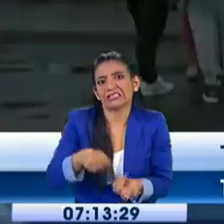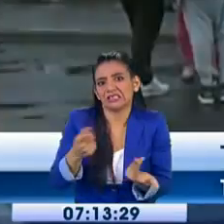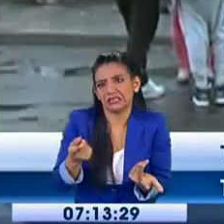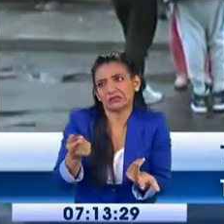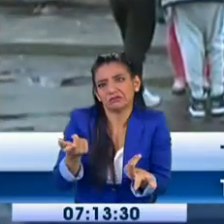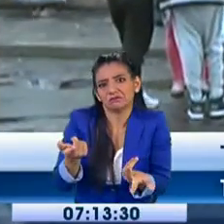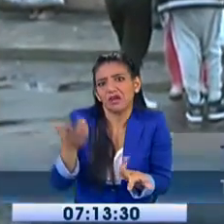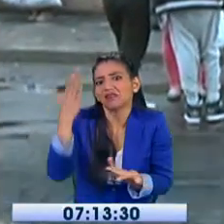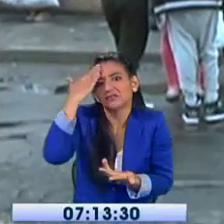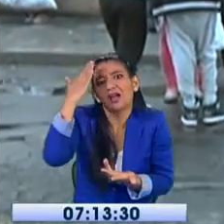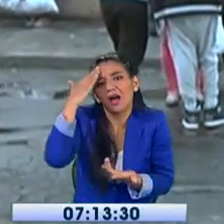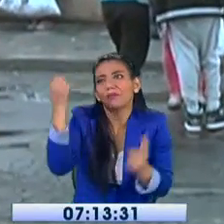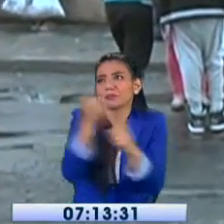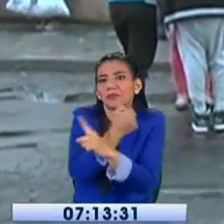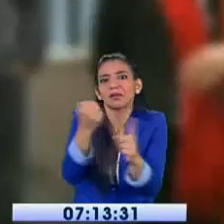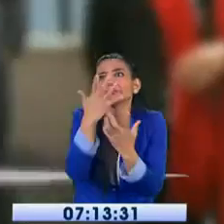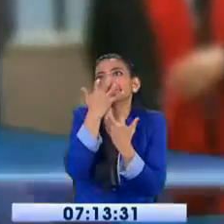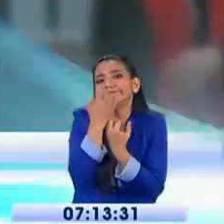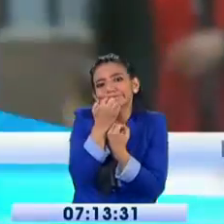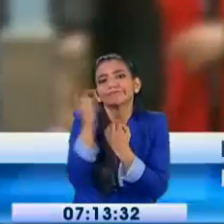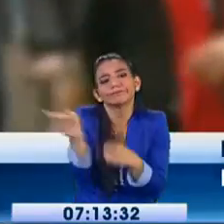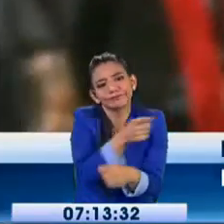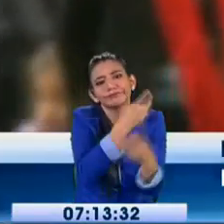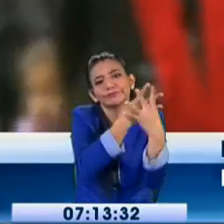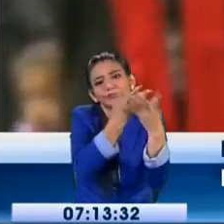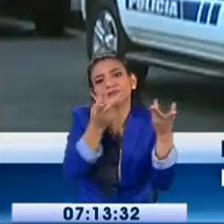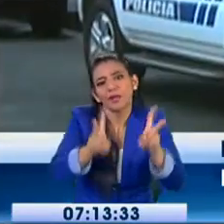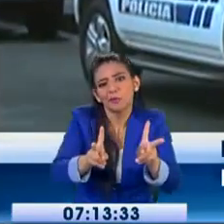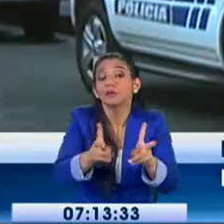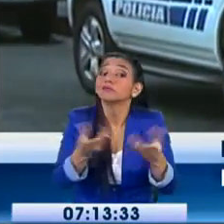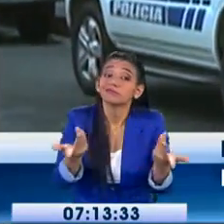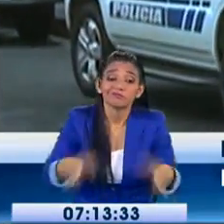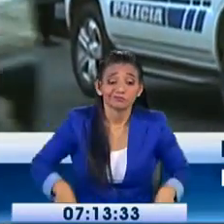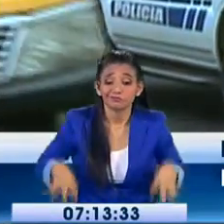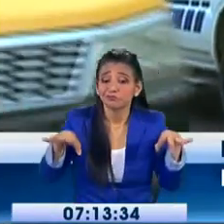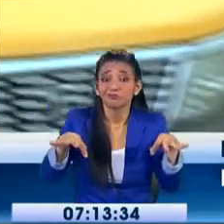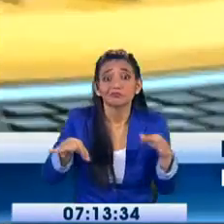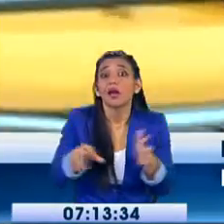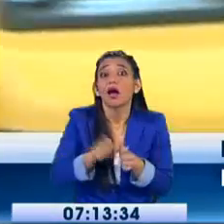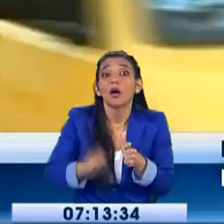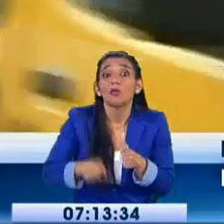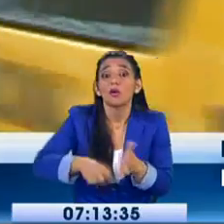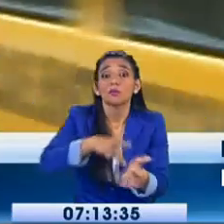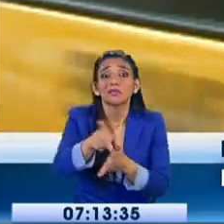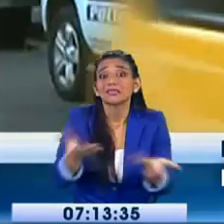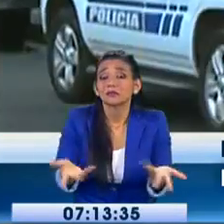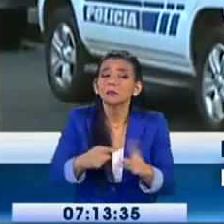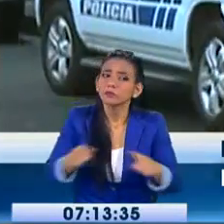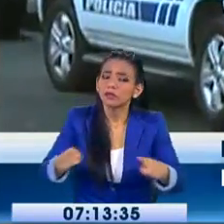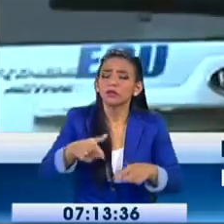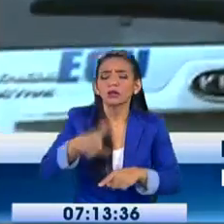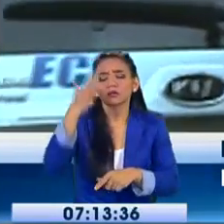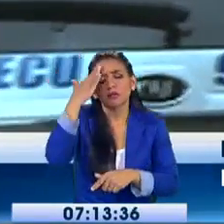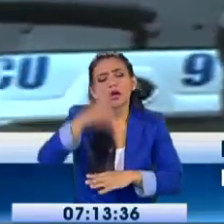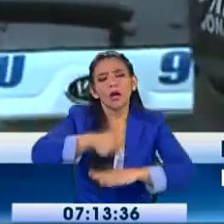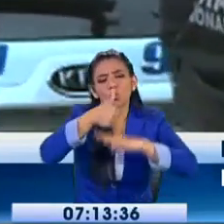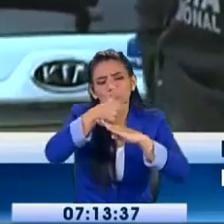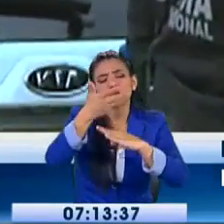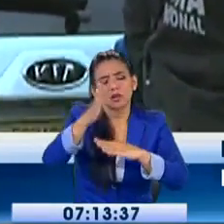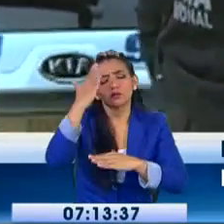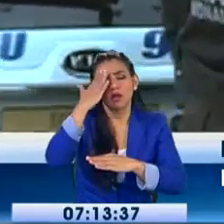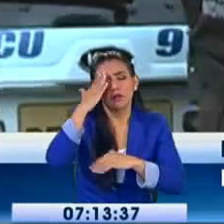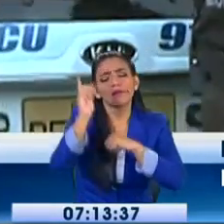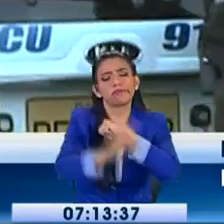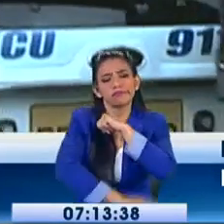dos. No cuentan con recursos económicos para contratar un abogado. Sin embargo, tienen fe en que las autoridades harán justicia en este caso